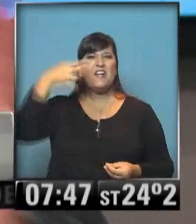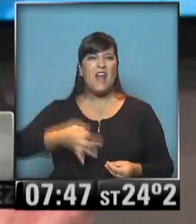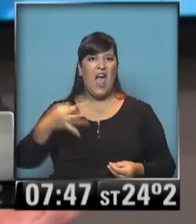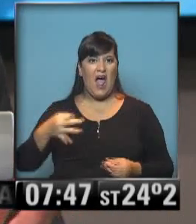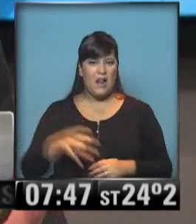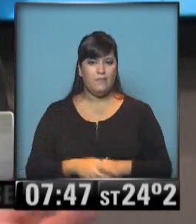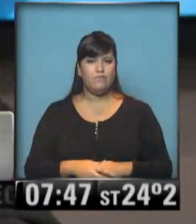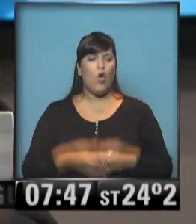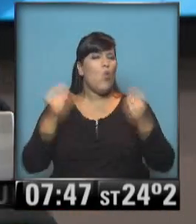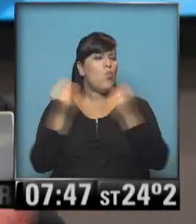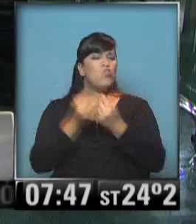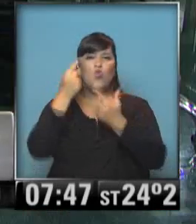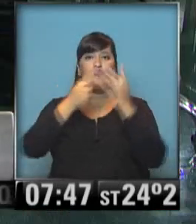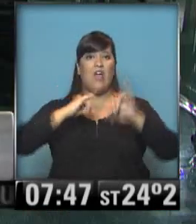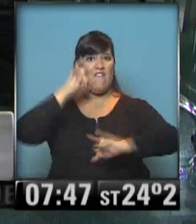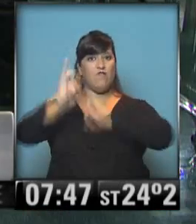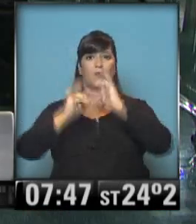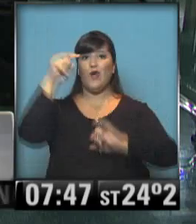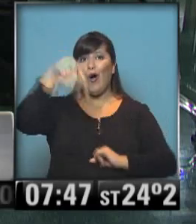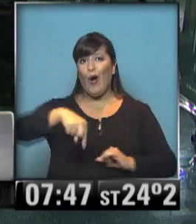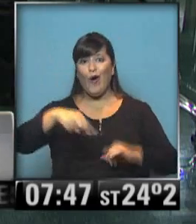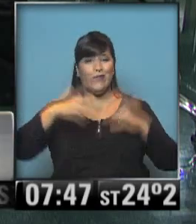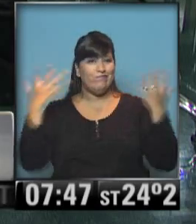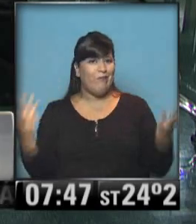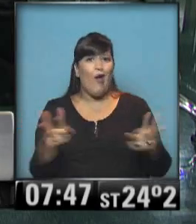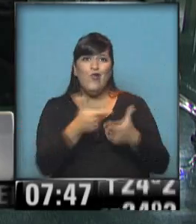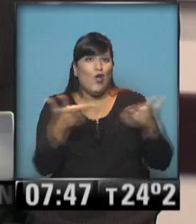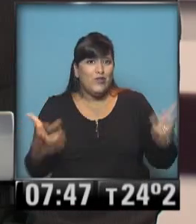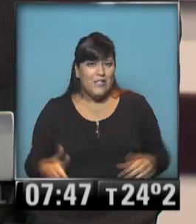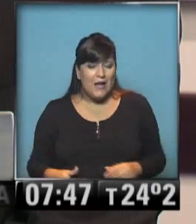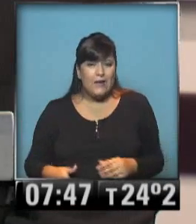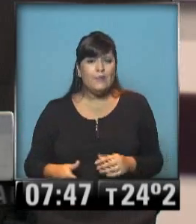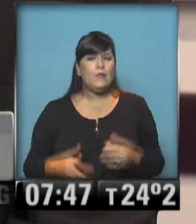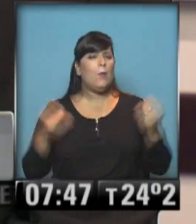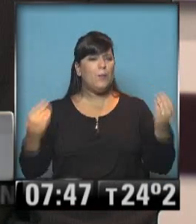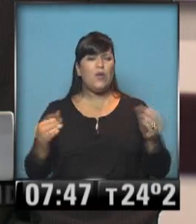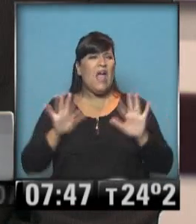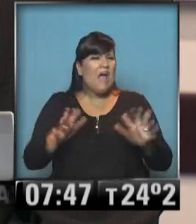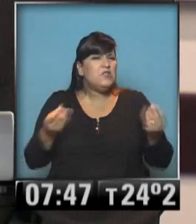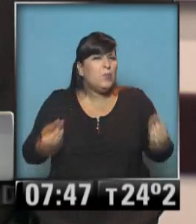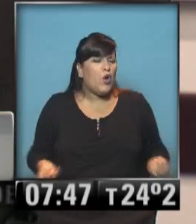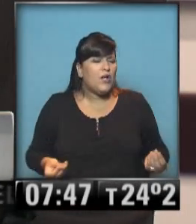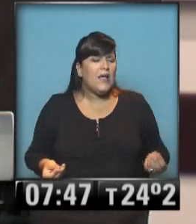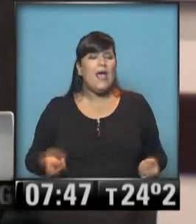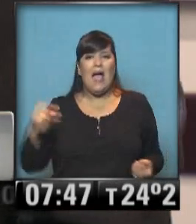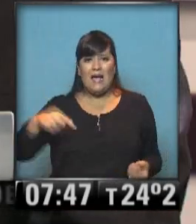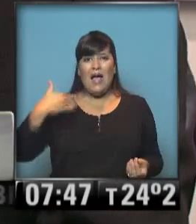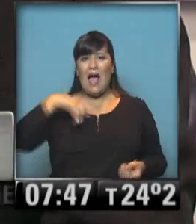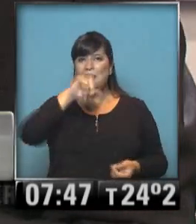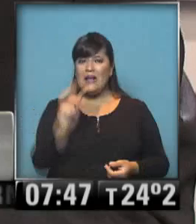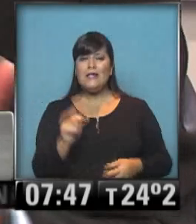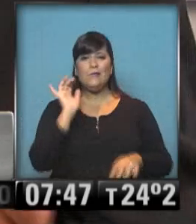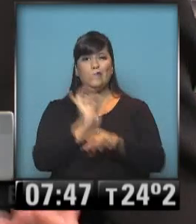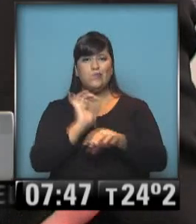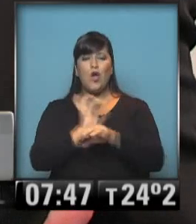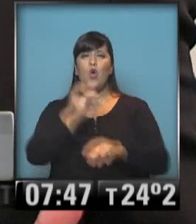digamos una cantidad de información que hoy evidentemente no tiene y Por qué es tan volátil digo pregunto es porque la Argentina es es un